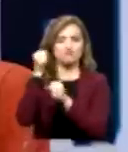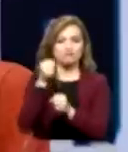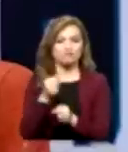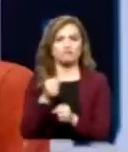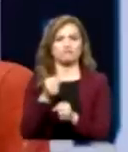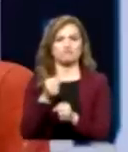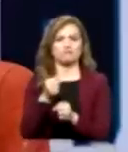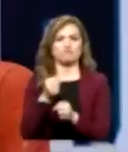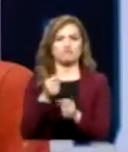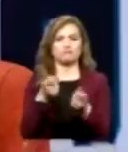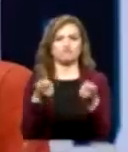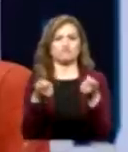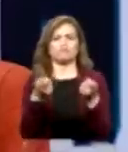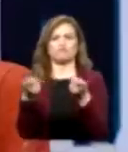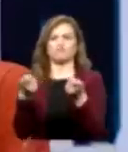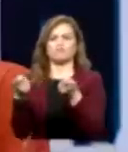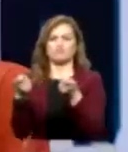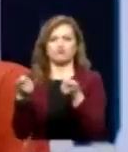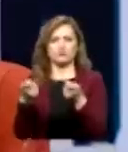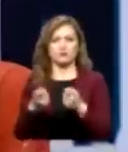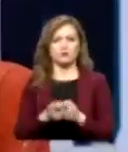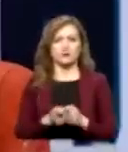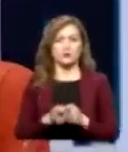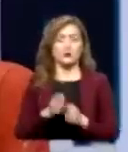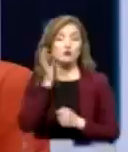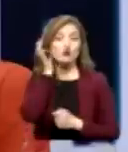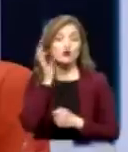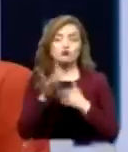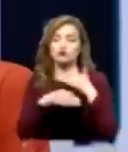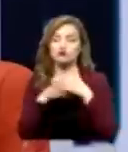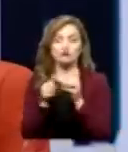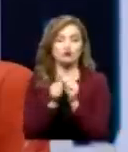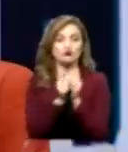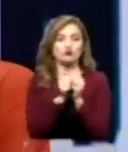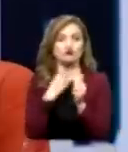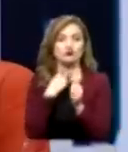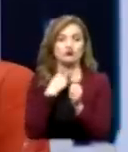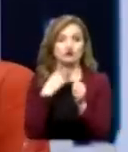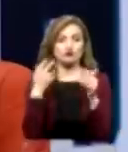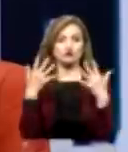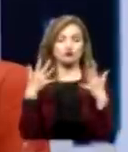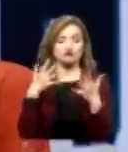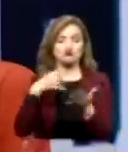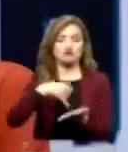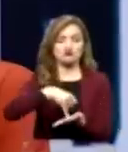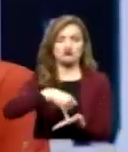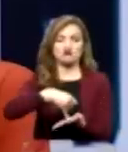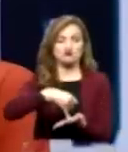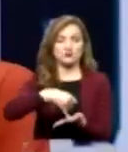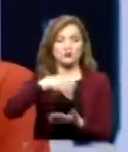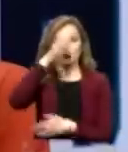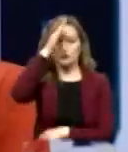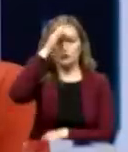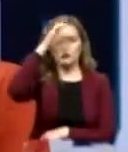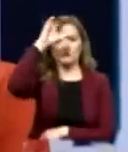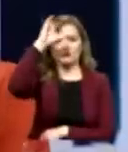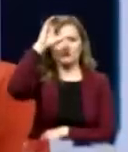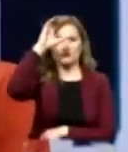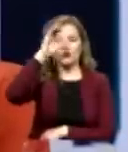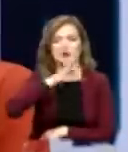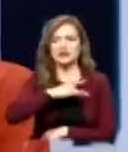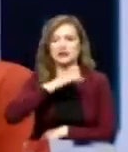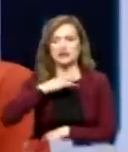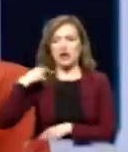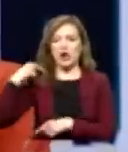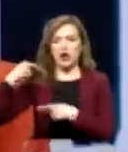acentuado. Pero tenemos que estar juntas. No tener miedo. En la cultura está marcado de